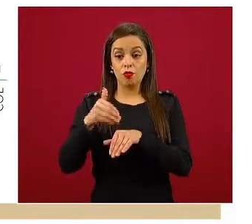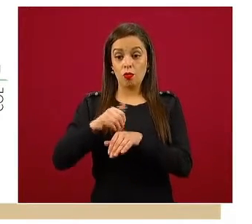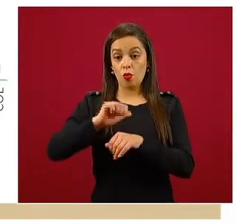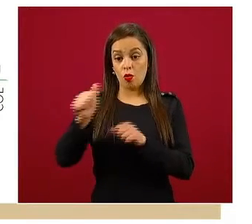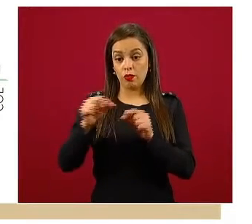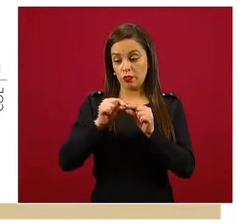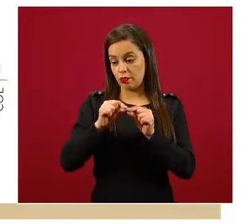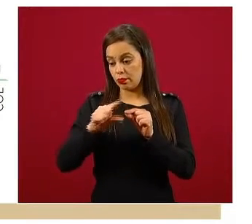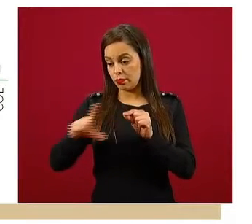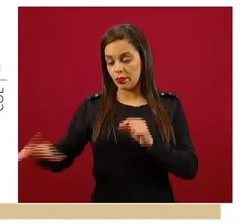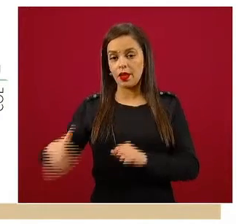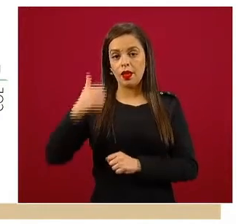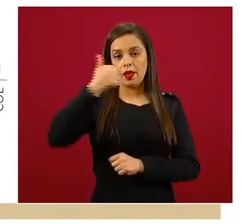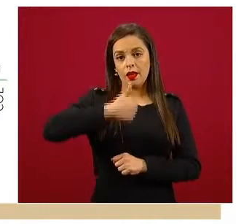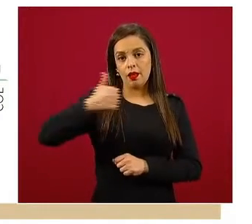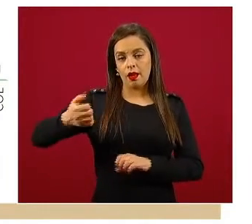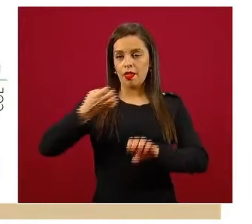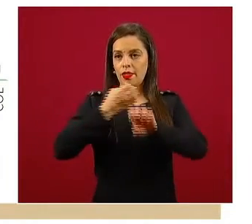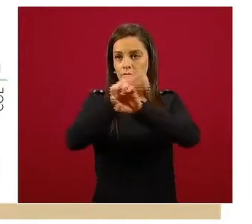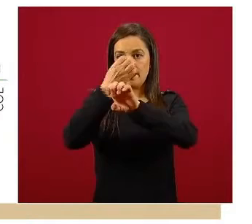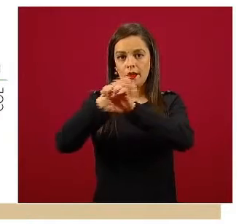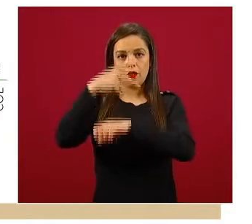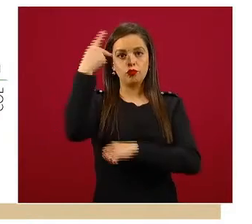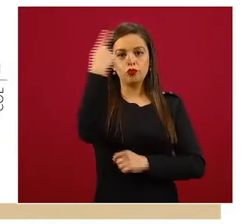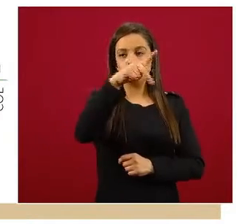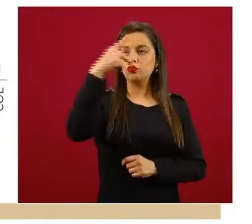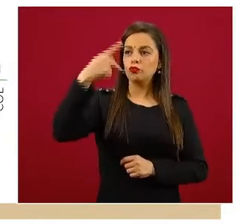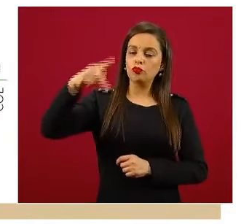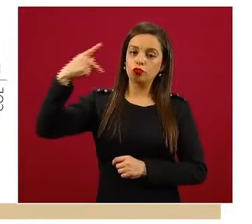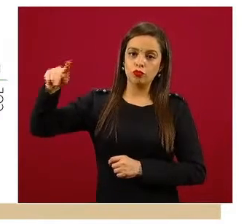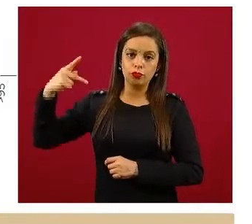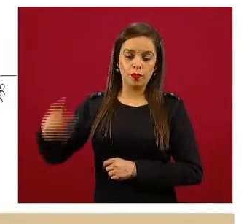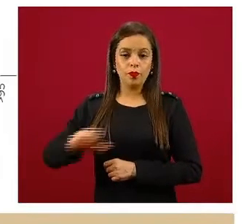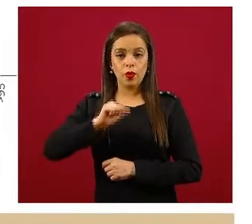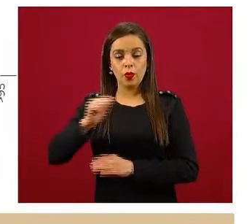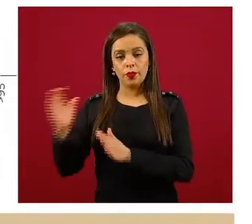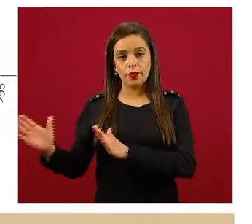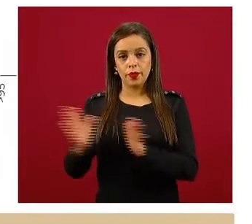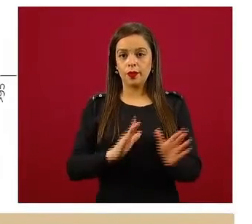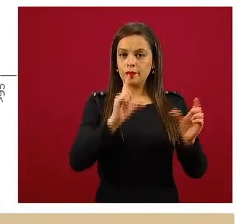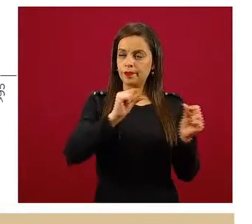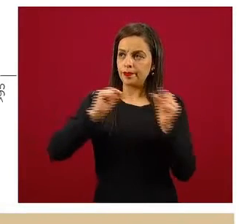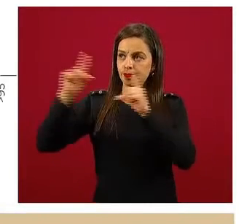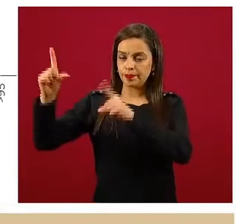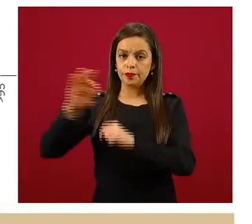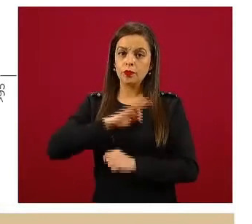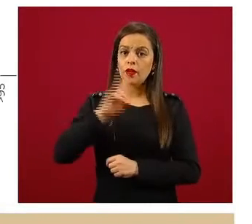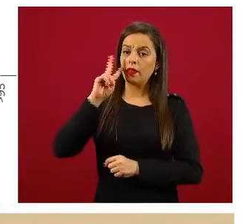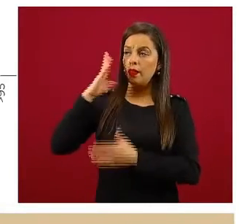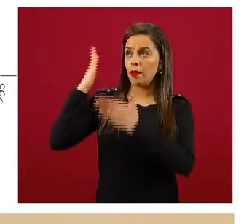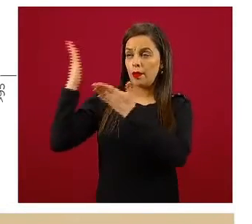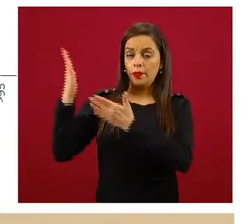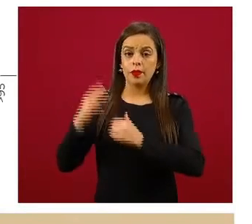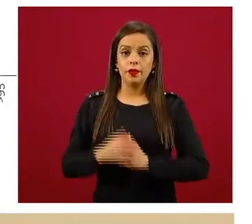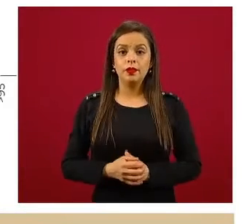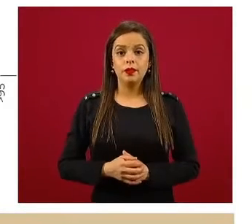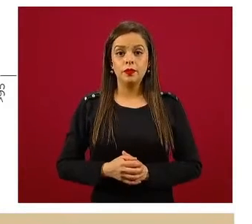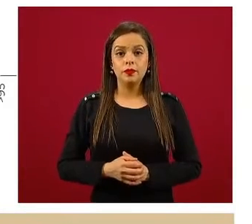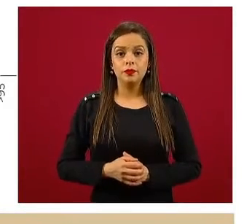una de las entidades federativas. En la siguiente diapositiva, por favor, podemos ver los